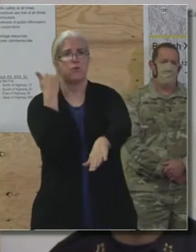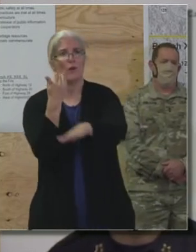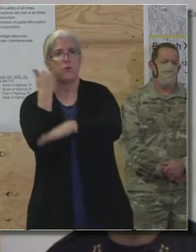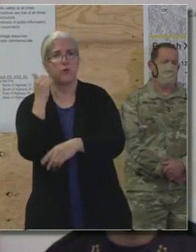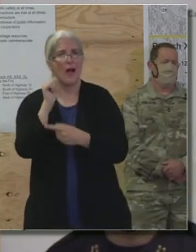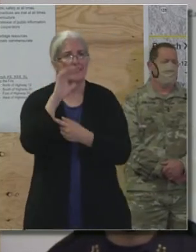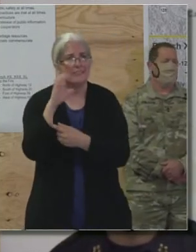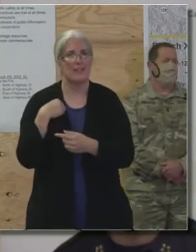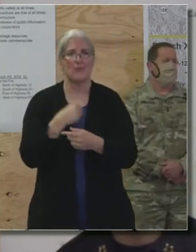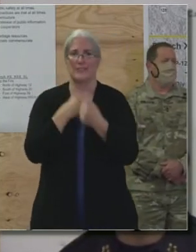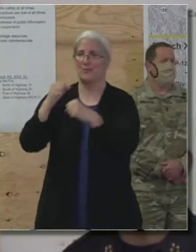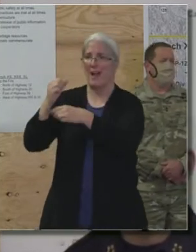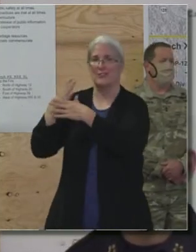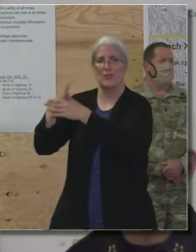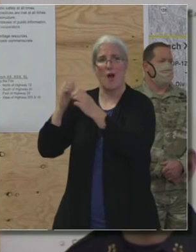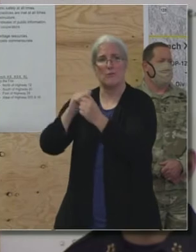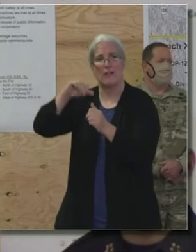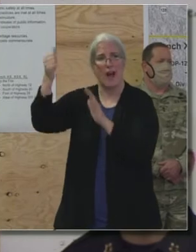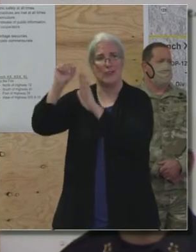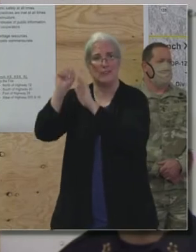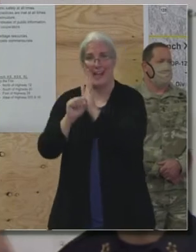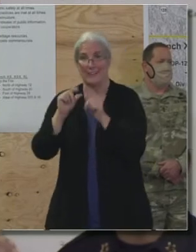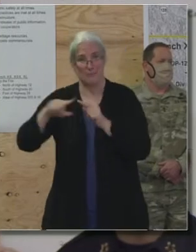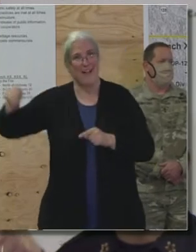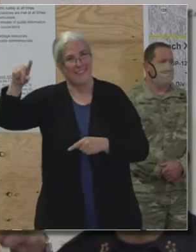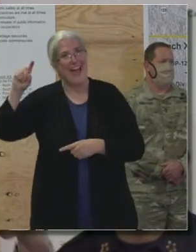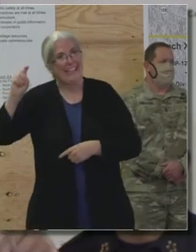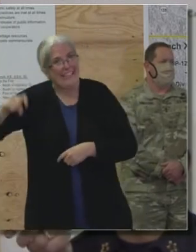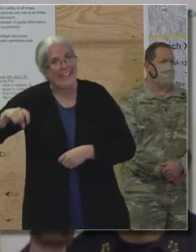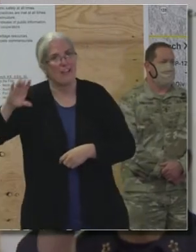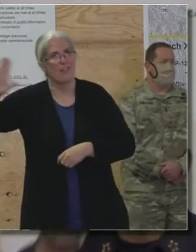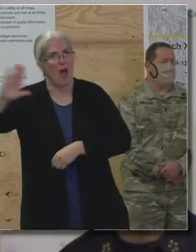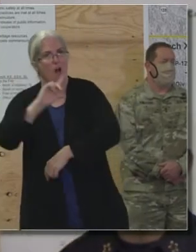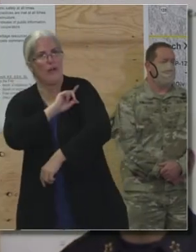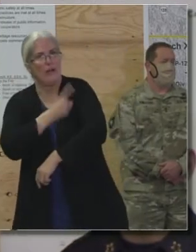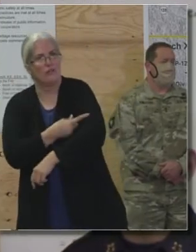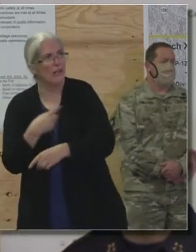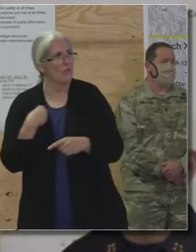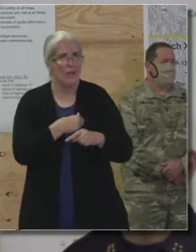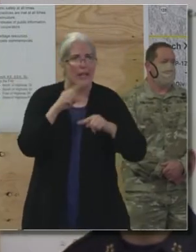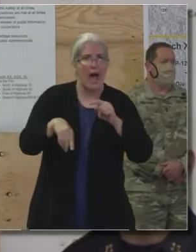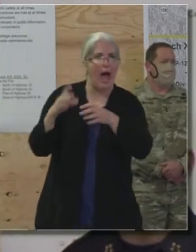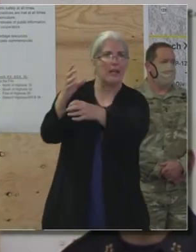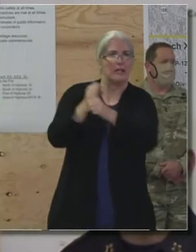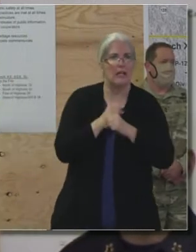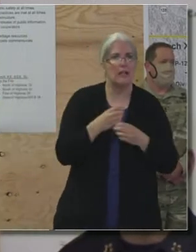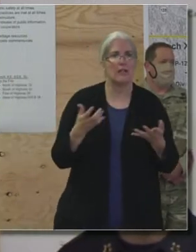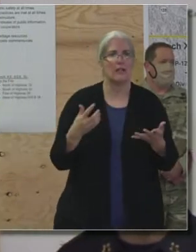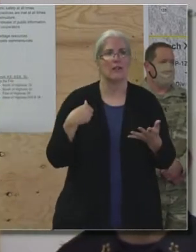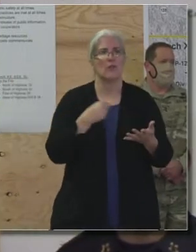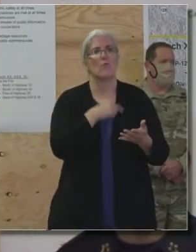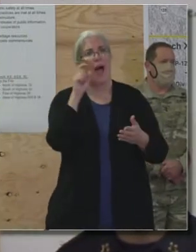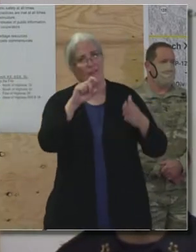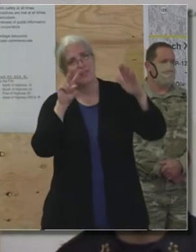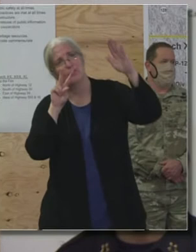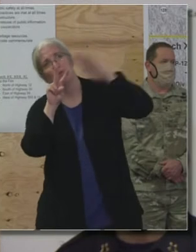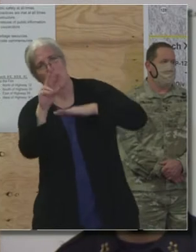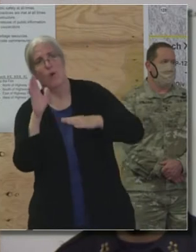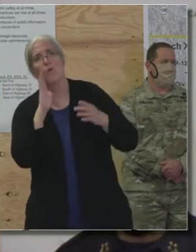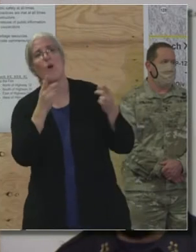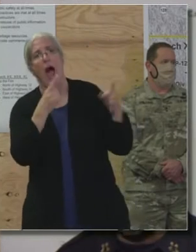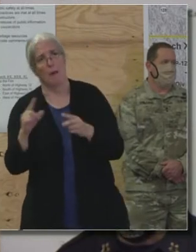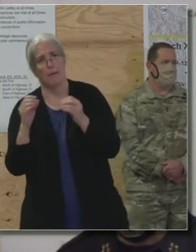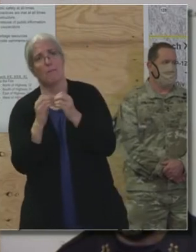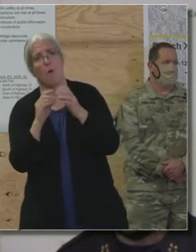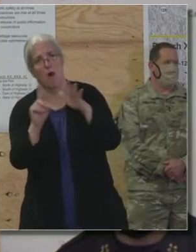propios estados así que estamos realizando procesos protocolos para anticipar esas necesidades en el futuro y mitigar